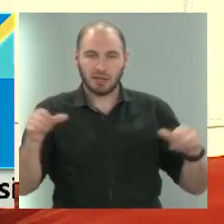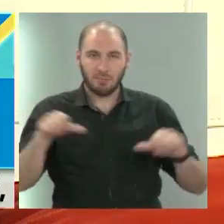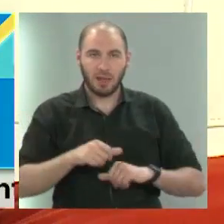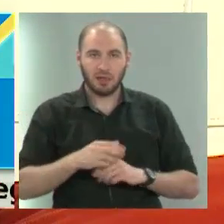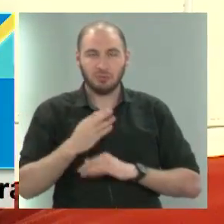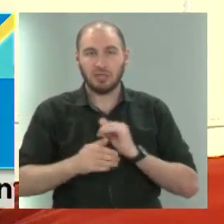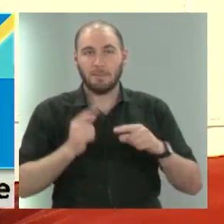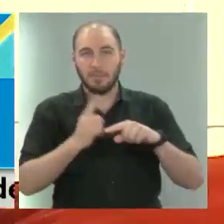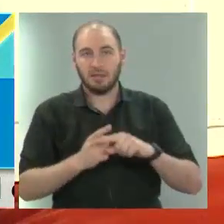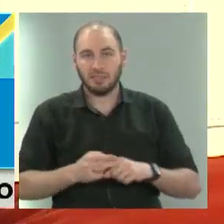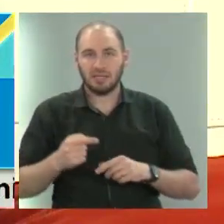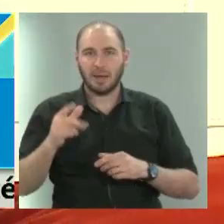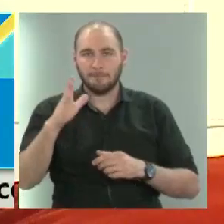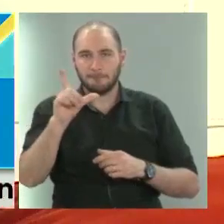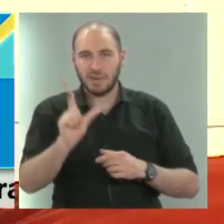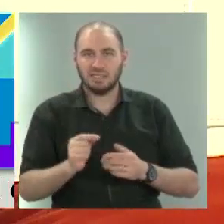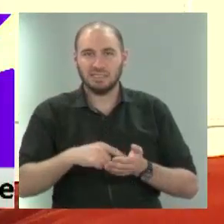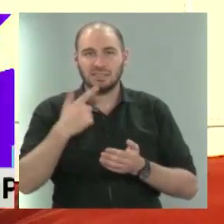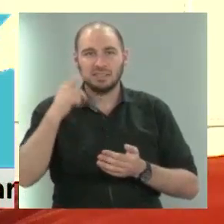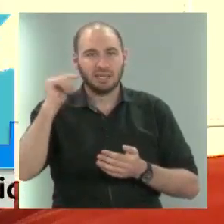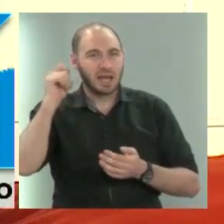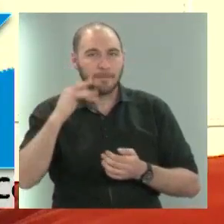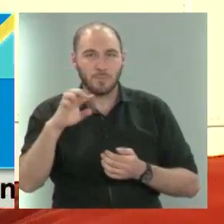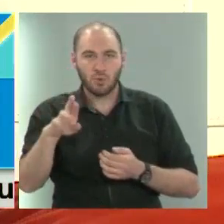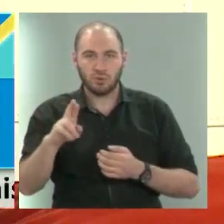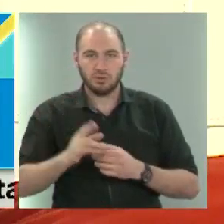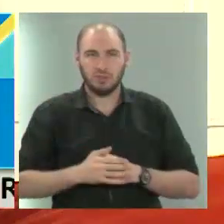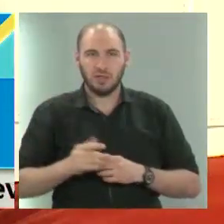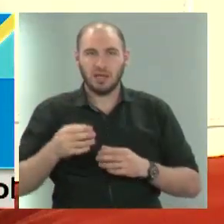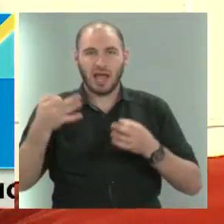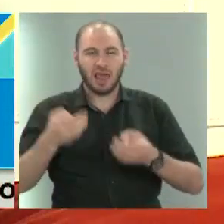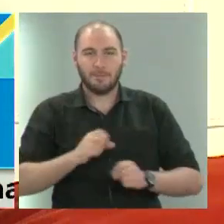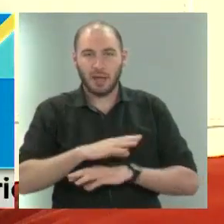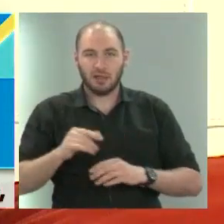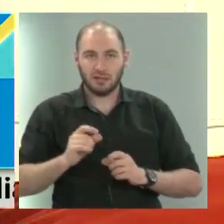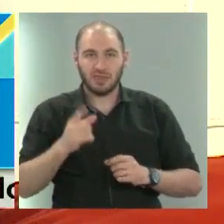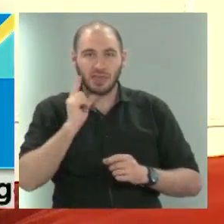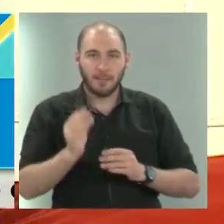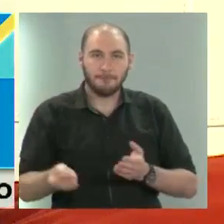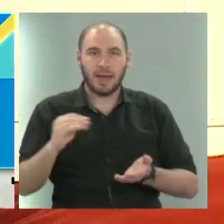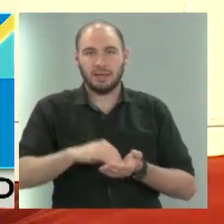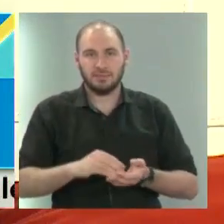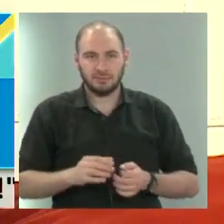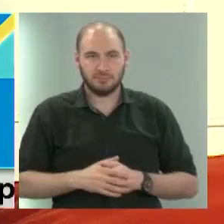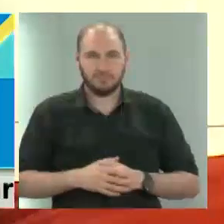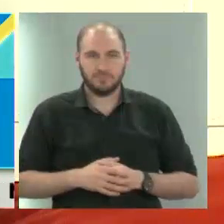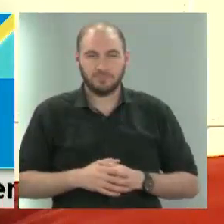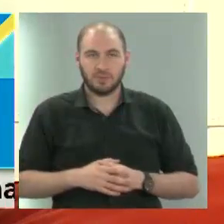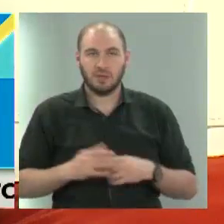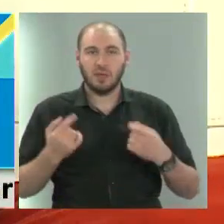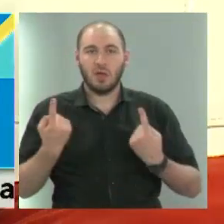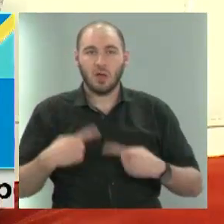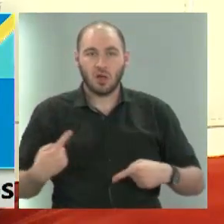decimos matemática de Singapur, ¿no? Andamos mal, tenemos mala calidad y decimos, bueno, aumentemos los días. A ver, que sea algo